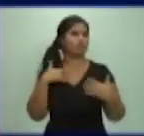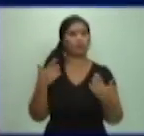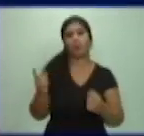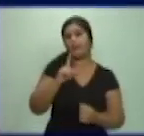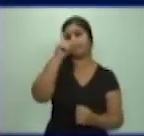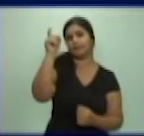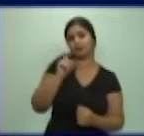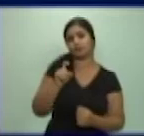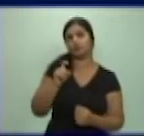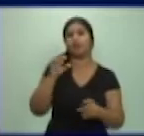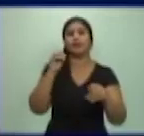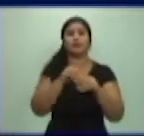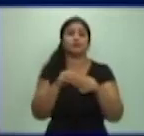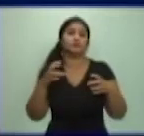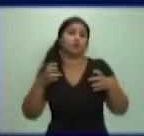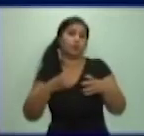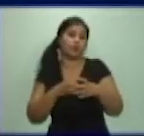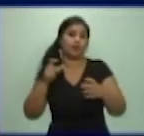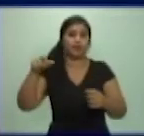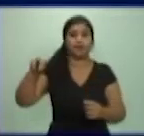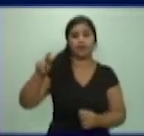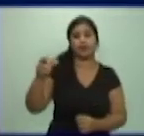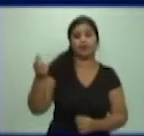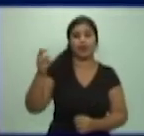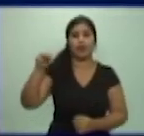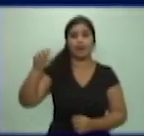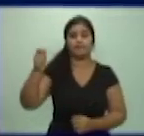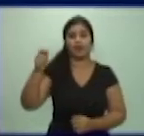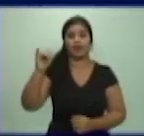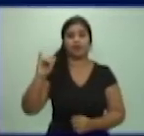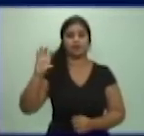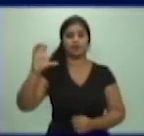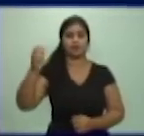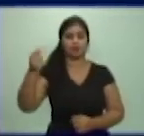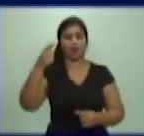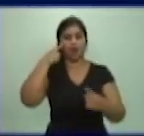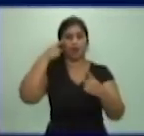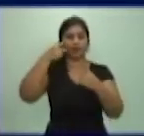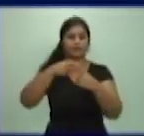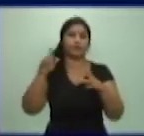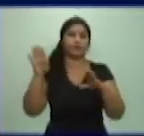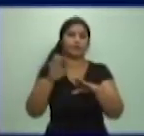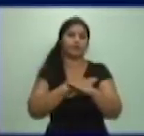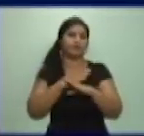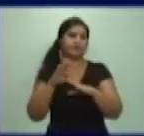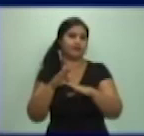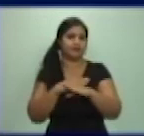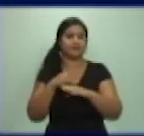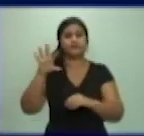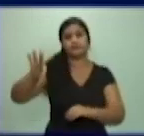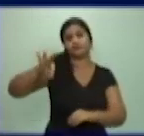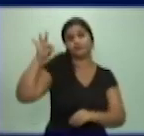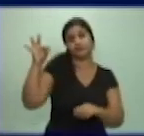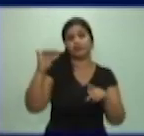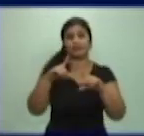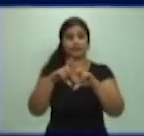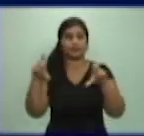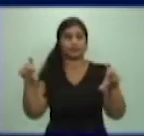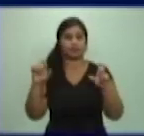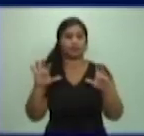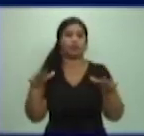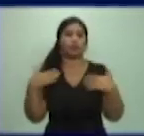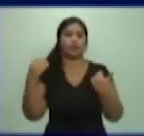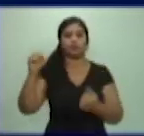de gramática, los objetivos. Bueno, usted se va a enfrentar a variedad de situaciones para extraer del texto, en primer lugar,